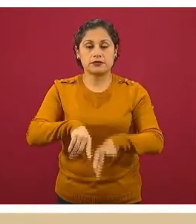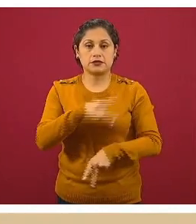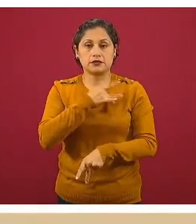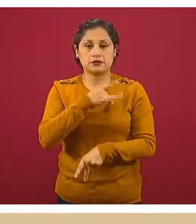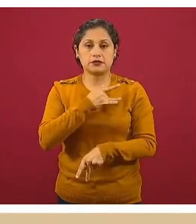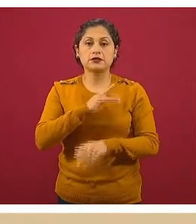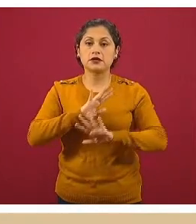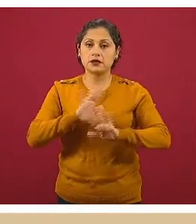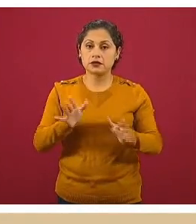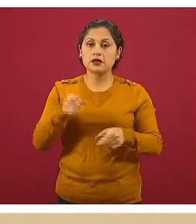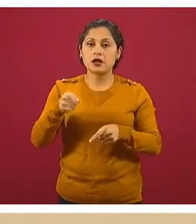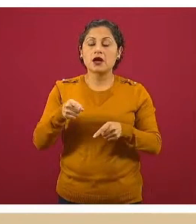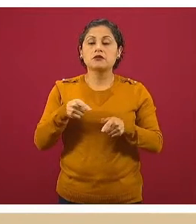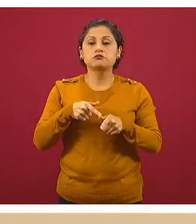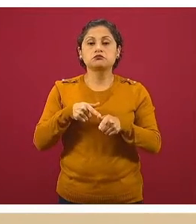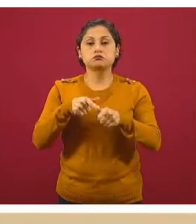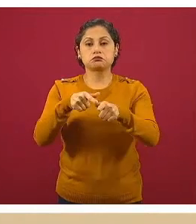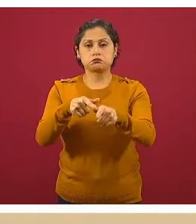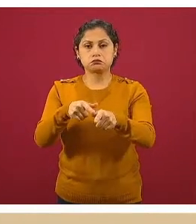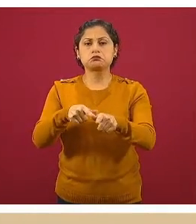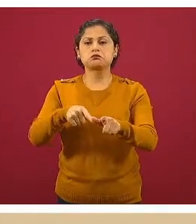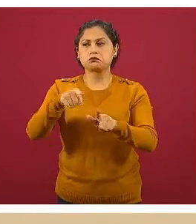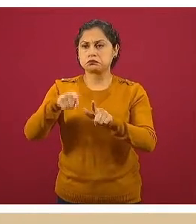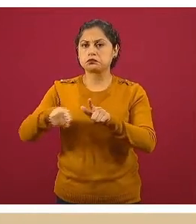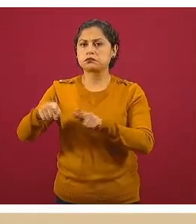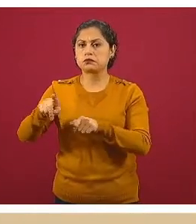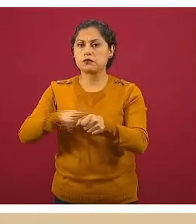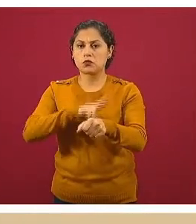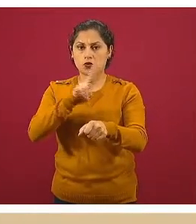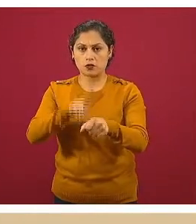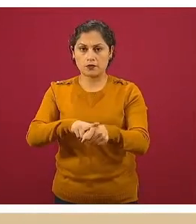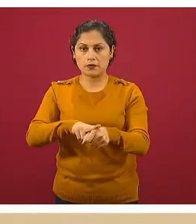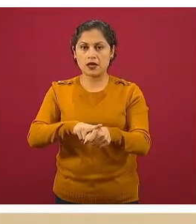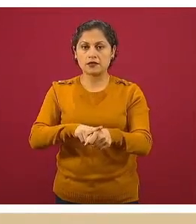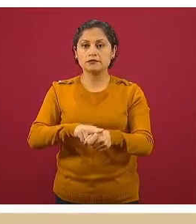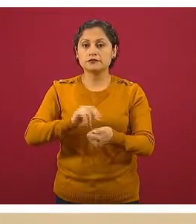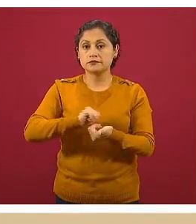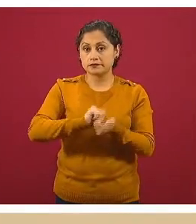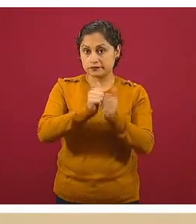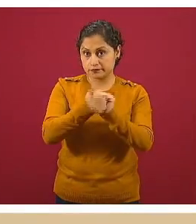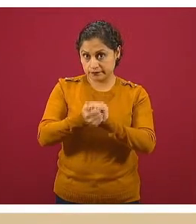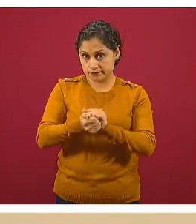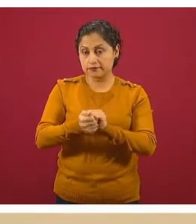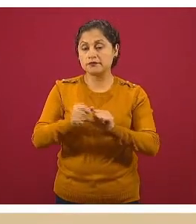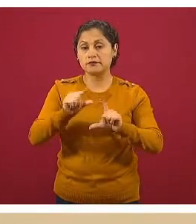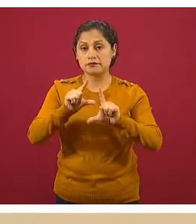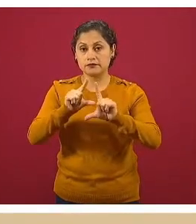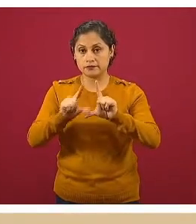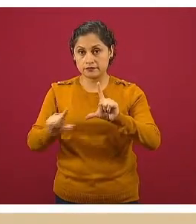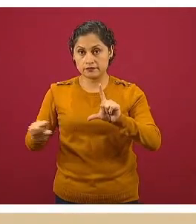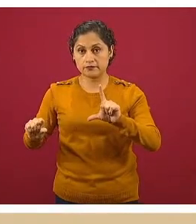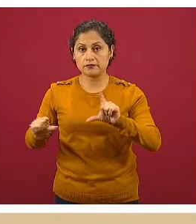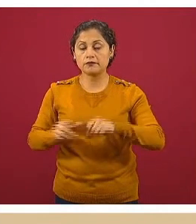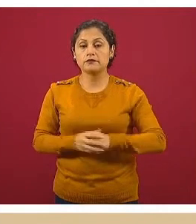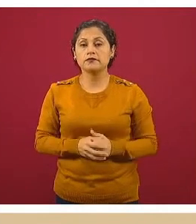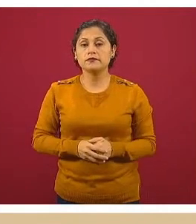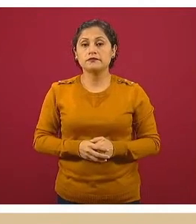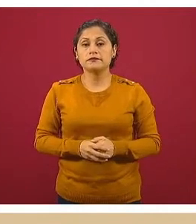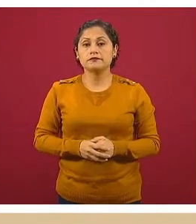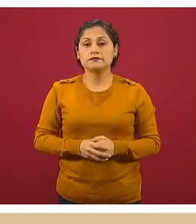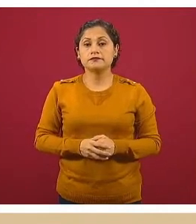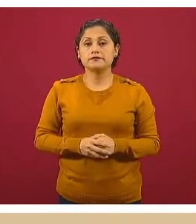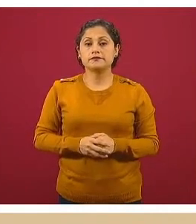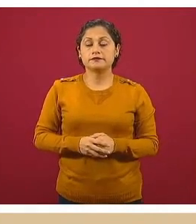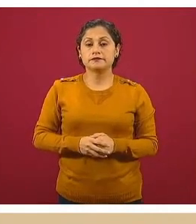mantenido dentro de los rangos hasta este momento. En la siguiente diapositiva podemos ver esta misma distribución en orden ascendente